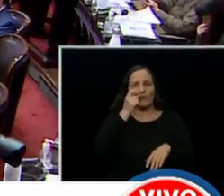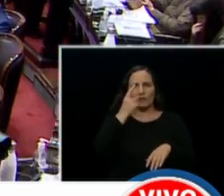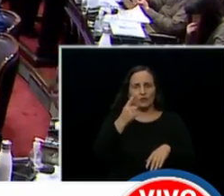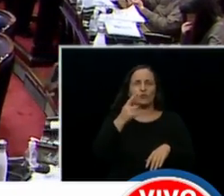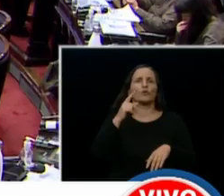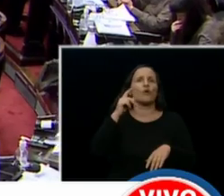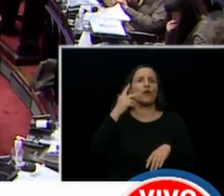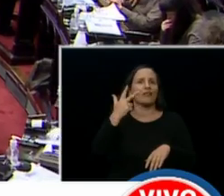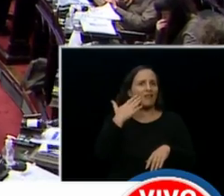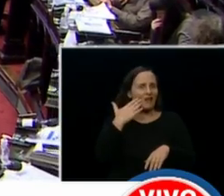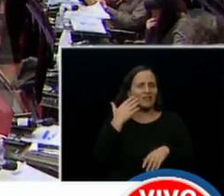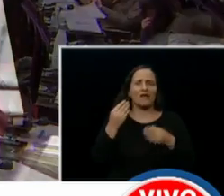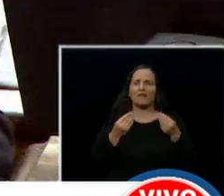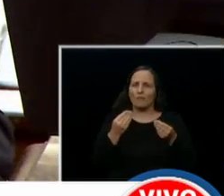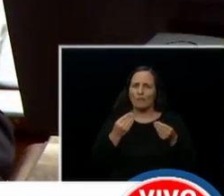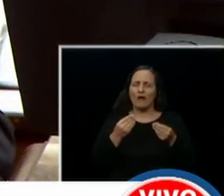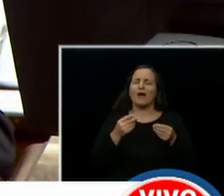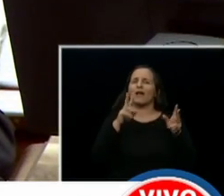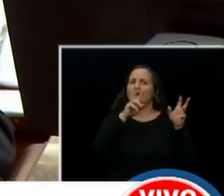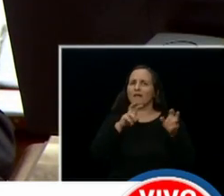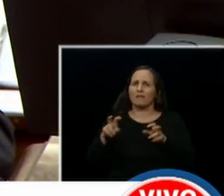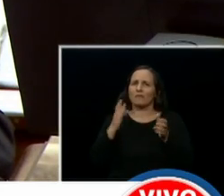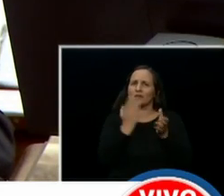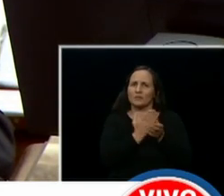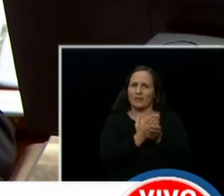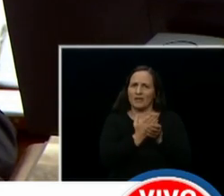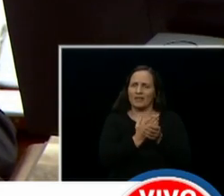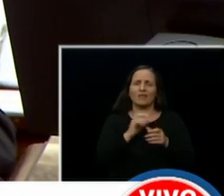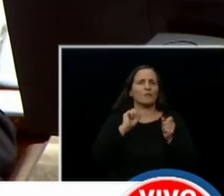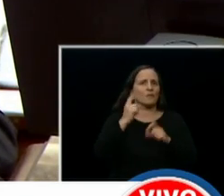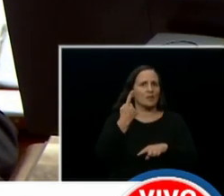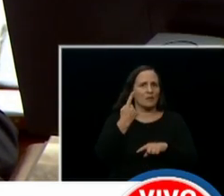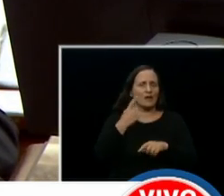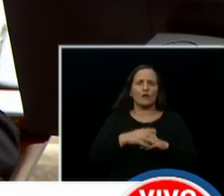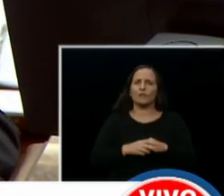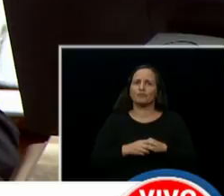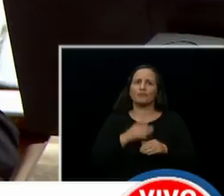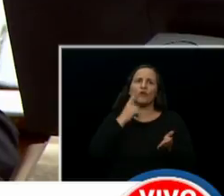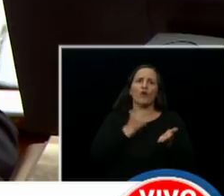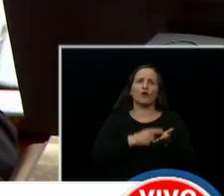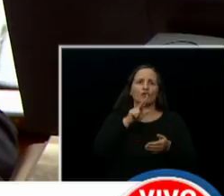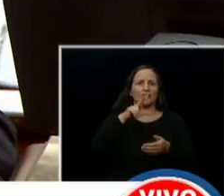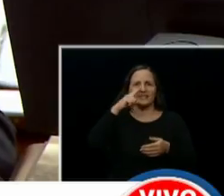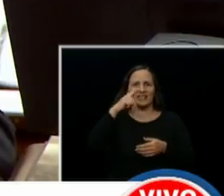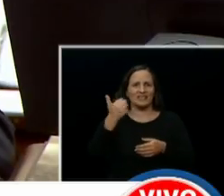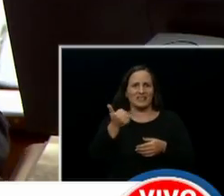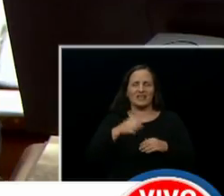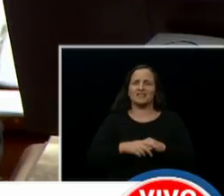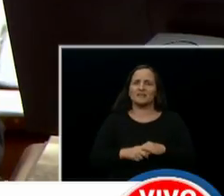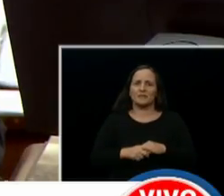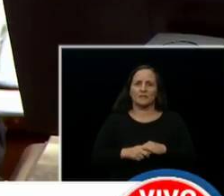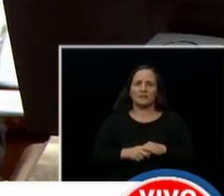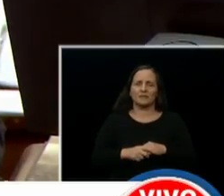horas a fin de considerar los siguientes expedientes 1º orden del día 3 76